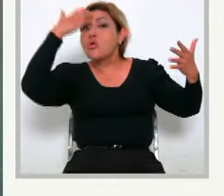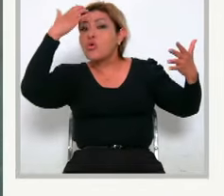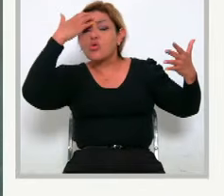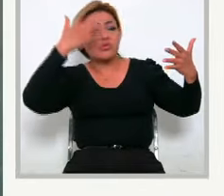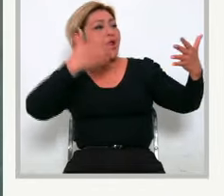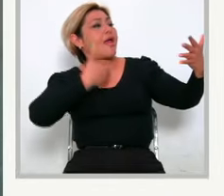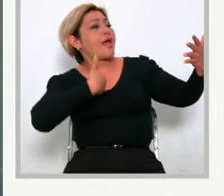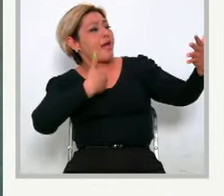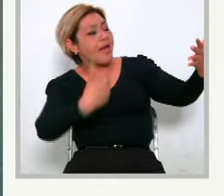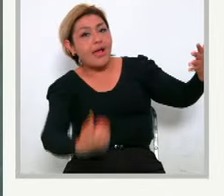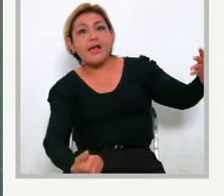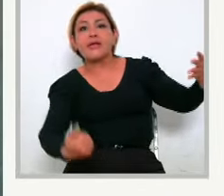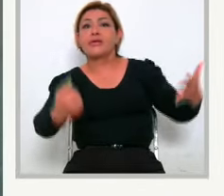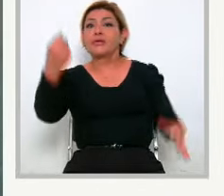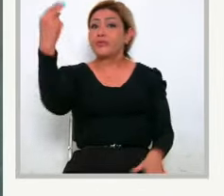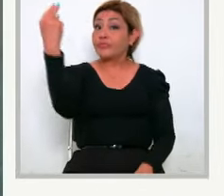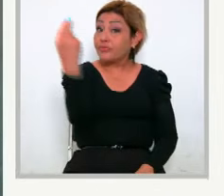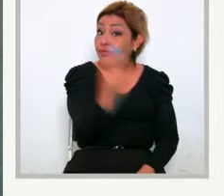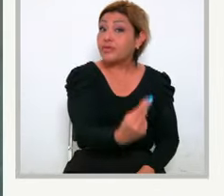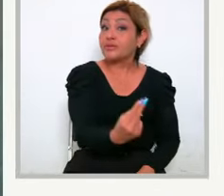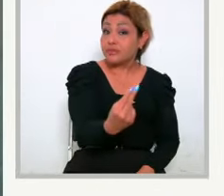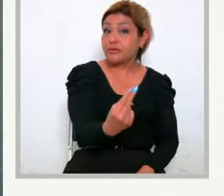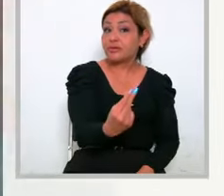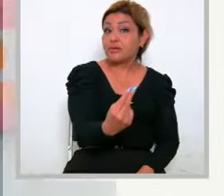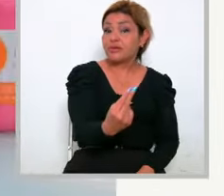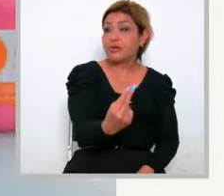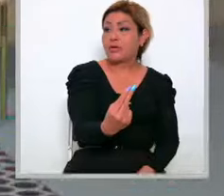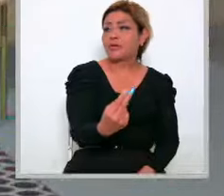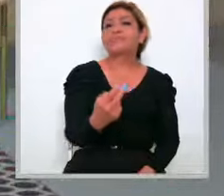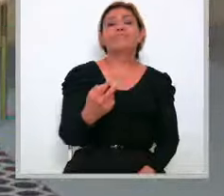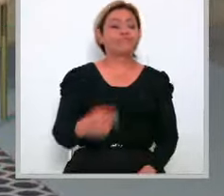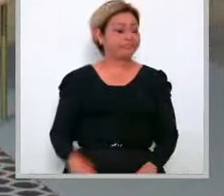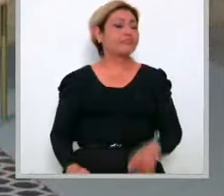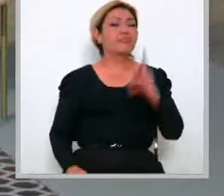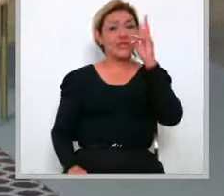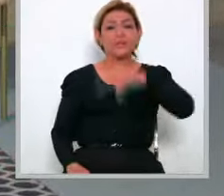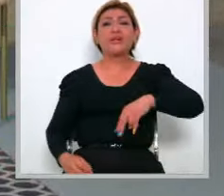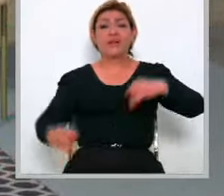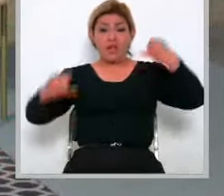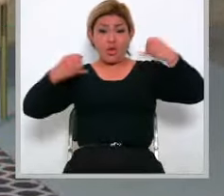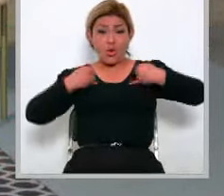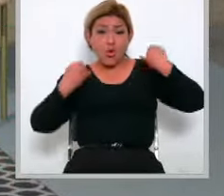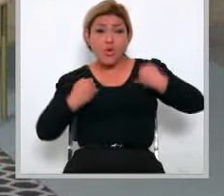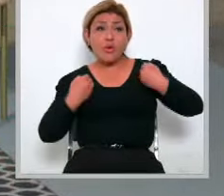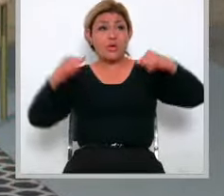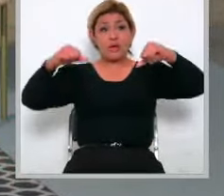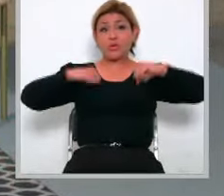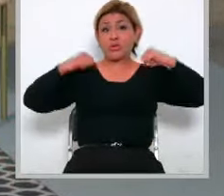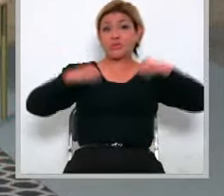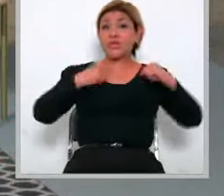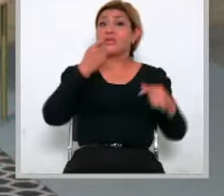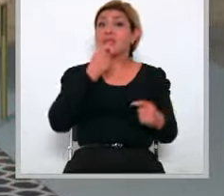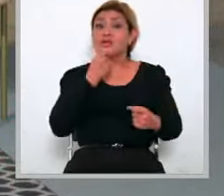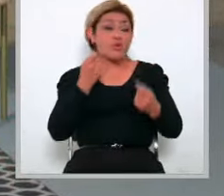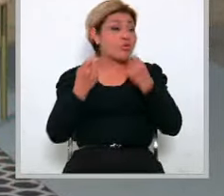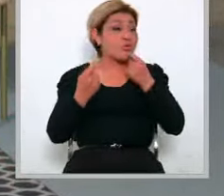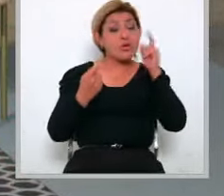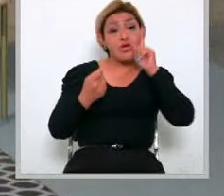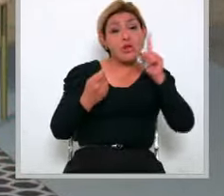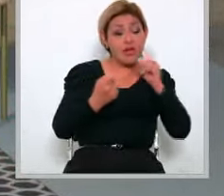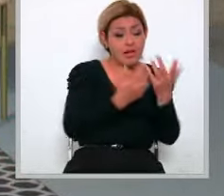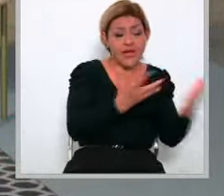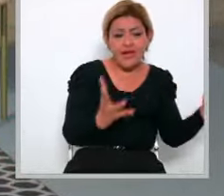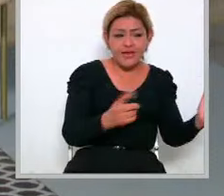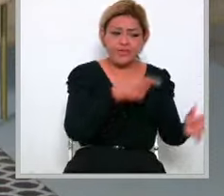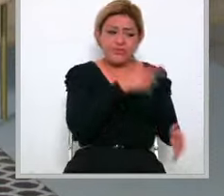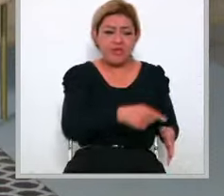decirles, de verdad, directora, usted no me dejará mentir, las niñas, los niños y los adolescentes son auténticos, son una reacción directa en donde de repente si se están felices